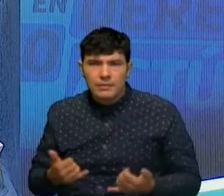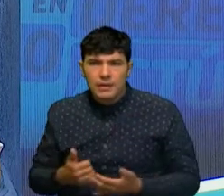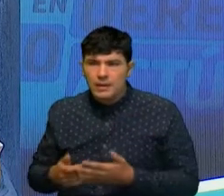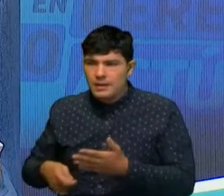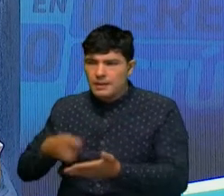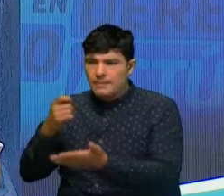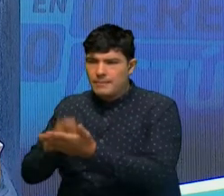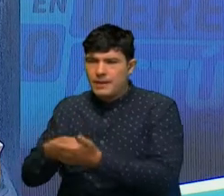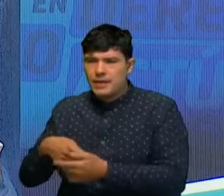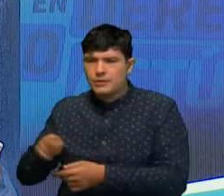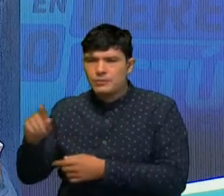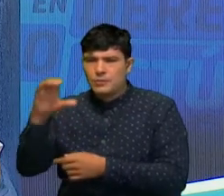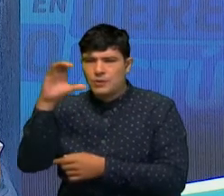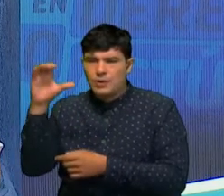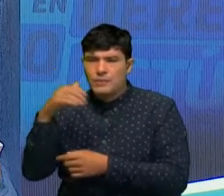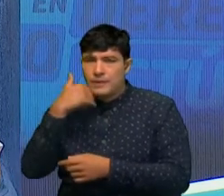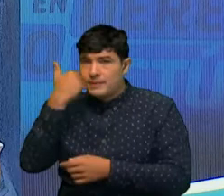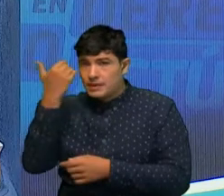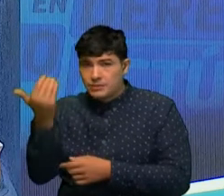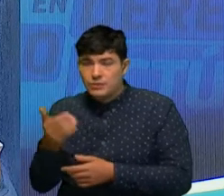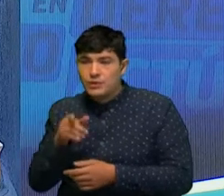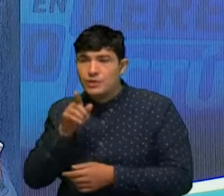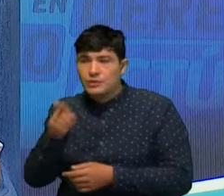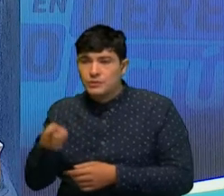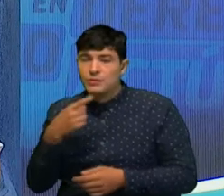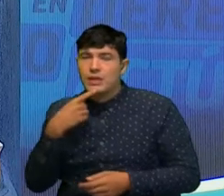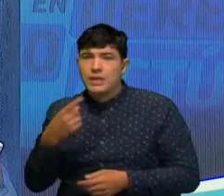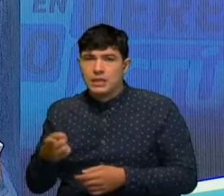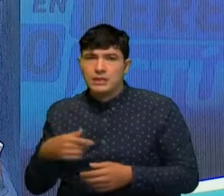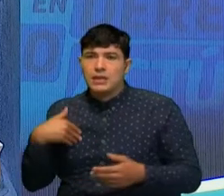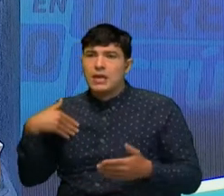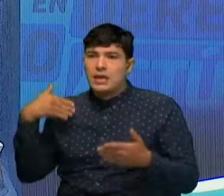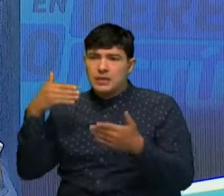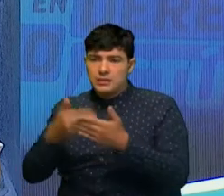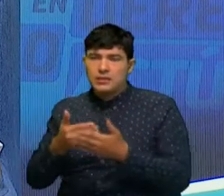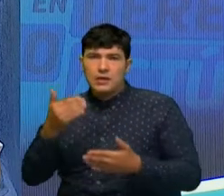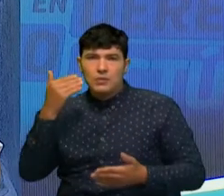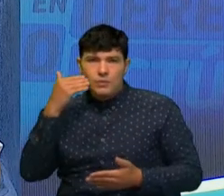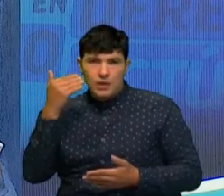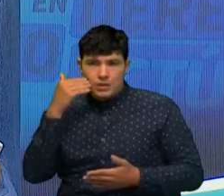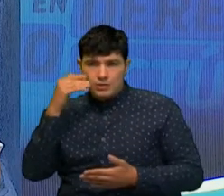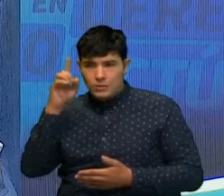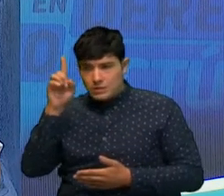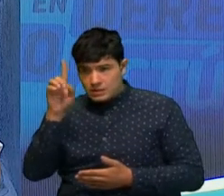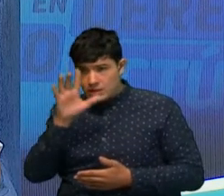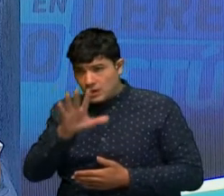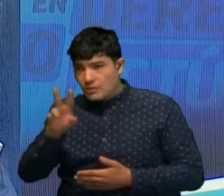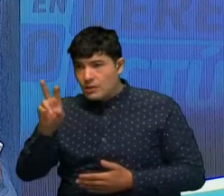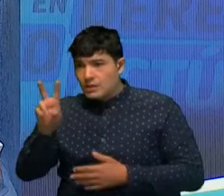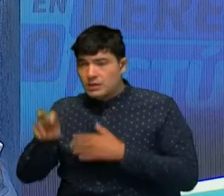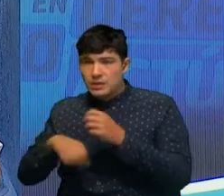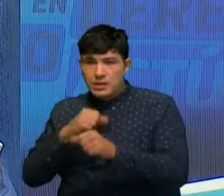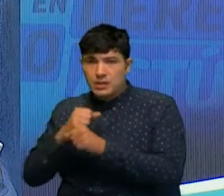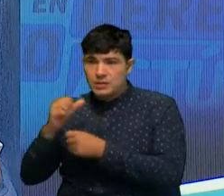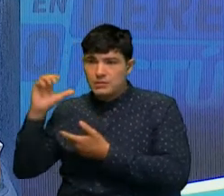pagando en Colombia Mayor. Y le dicen que hasta que cumpla la edad le subsidian